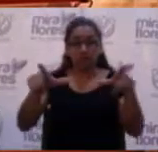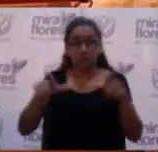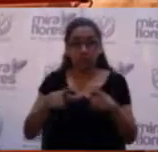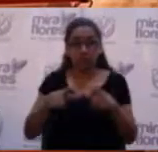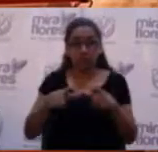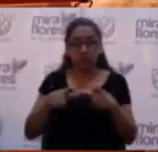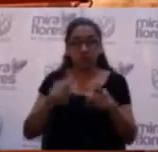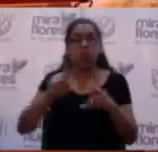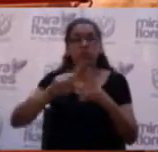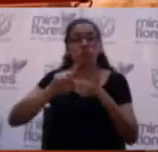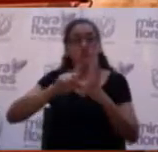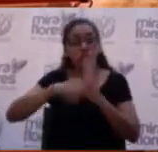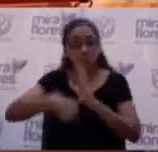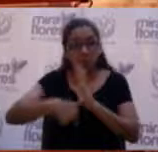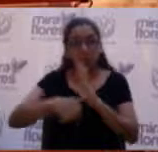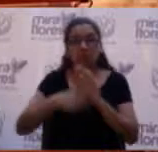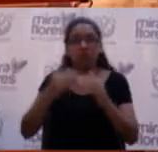hay más